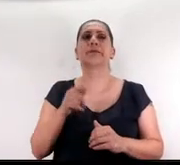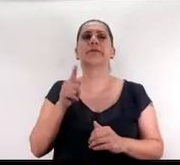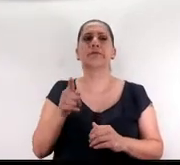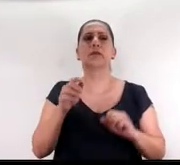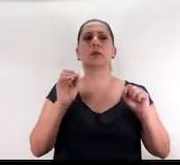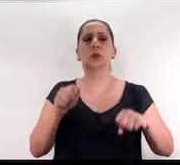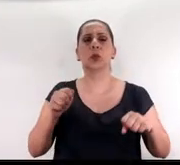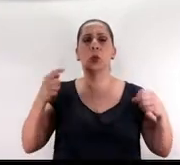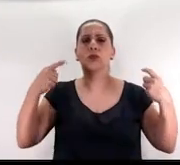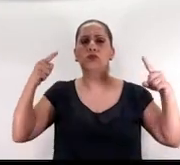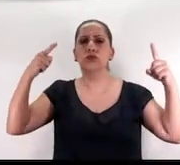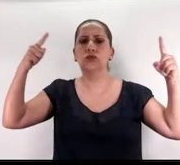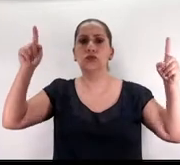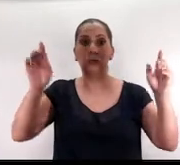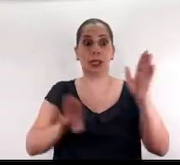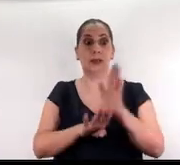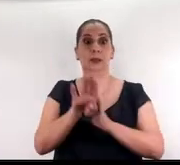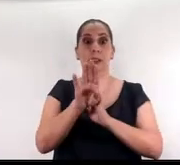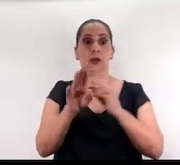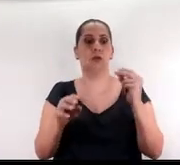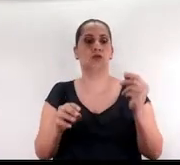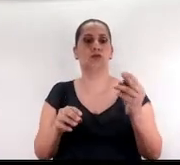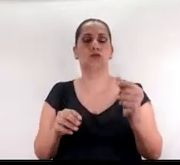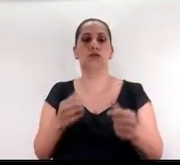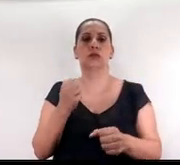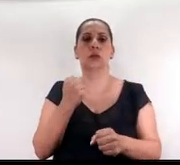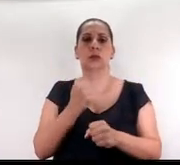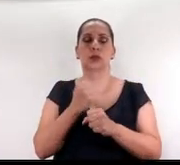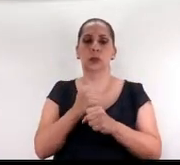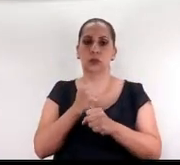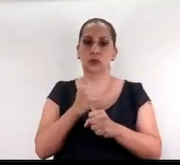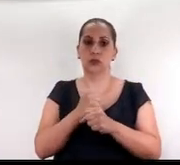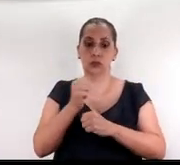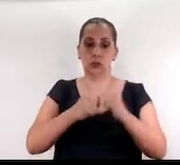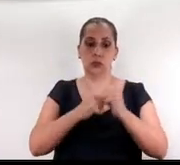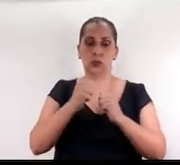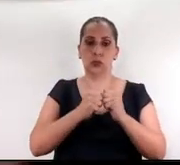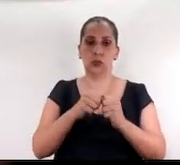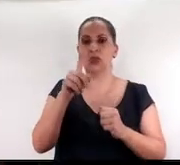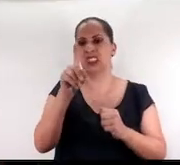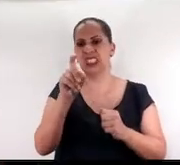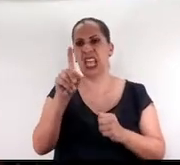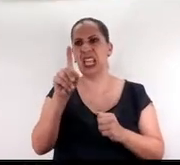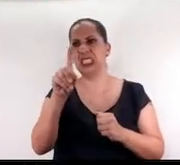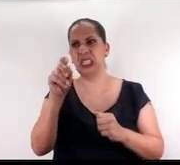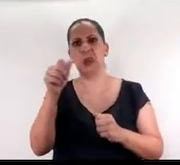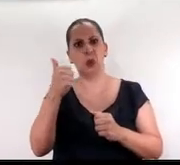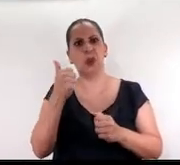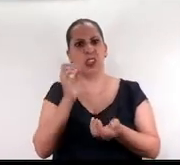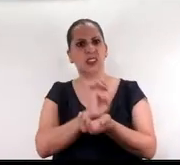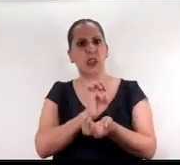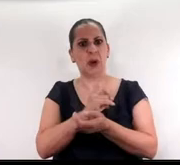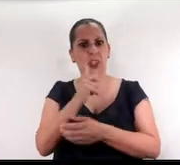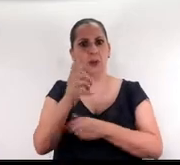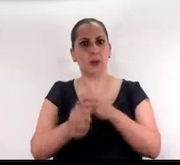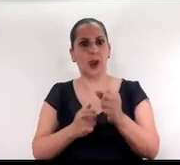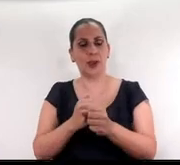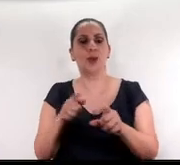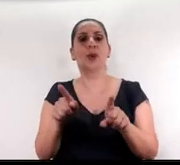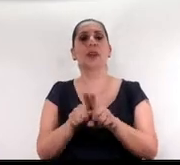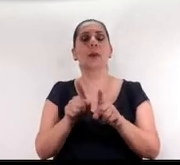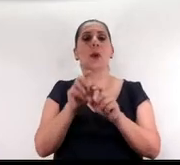aceleró no solo la construcción de más de 100, 110 EBAIS por año, sino además volver a